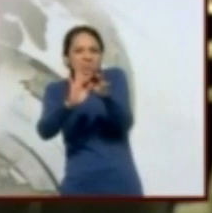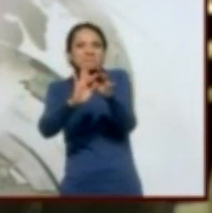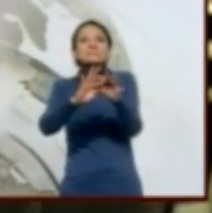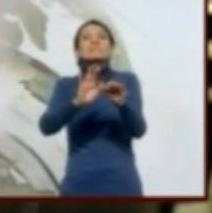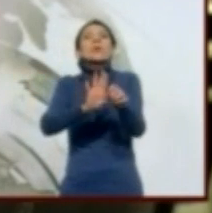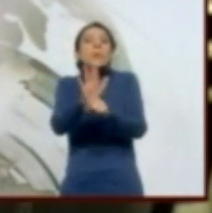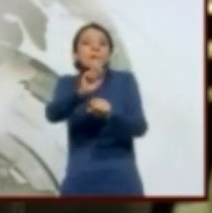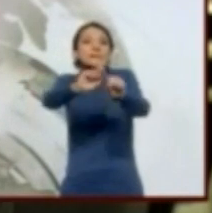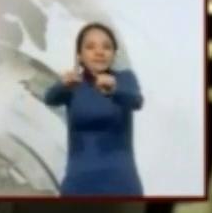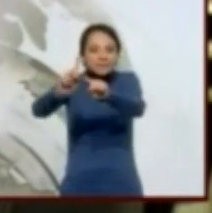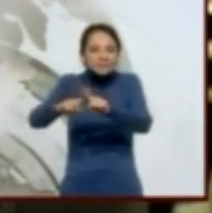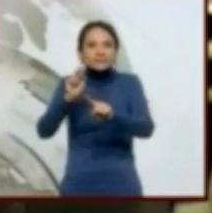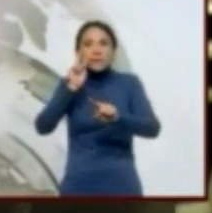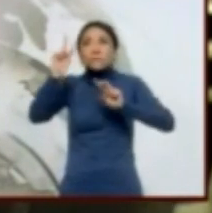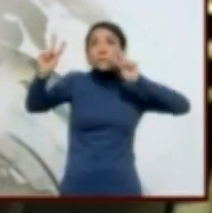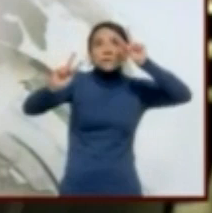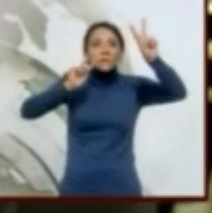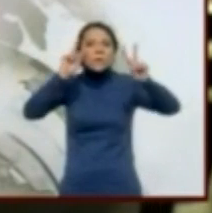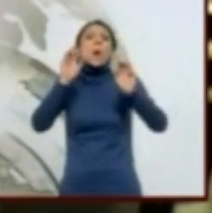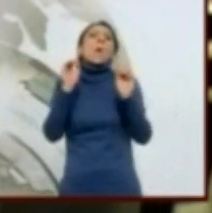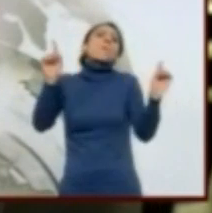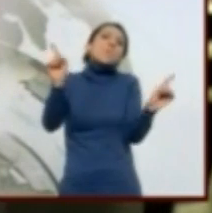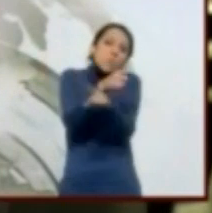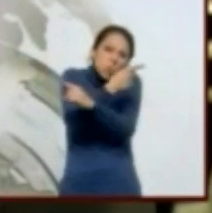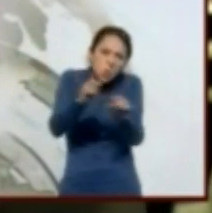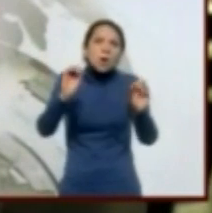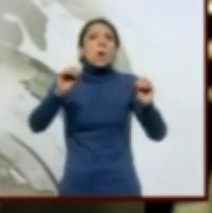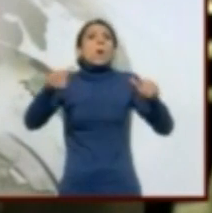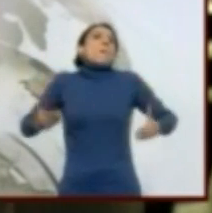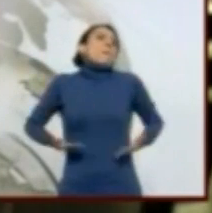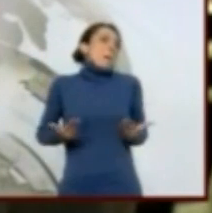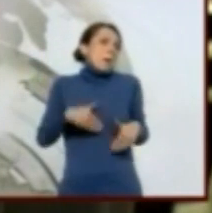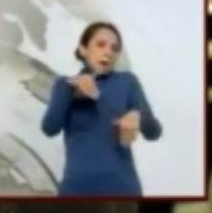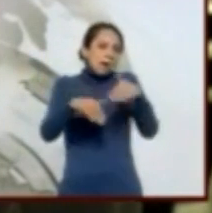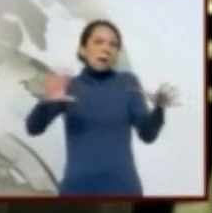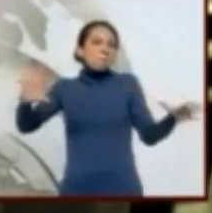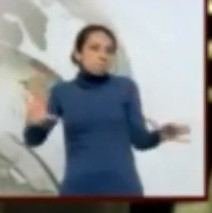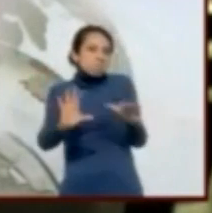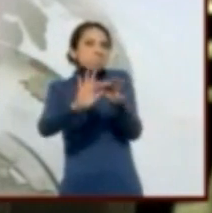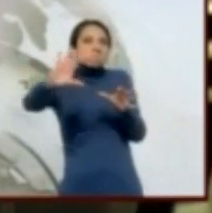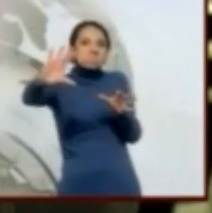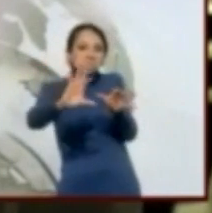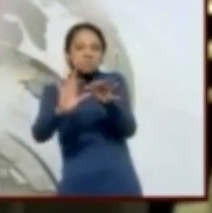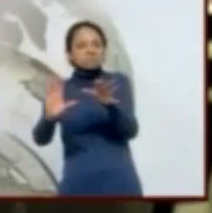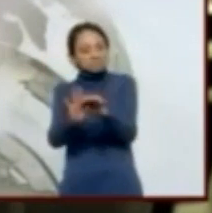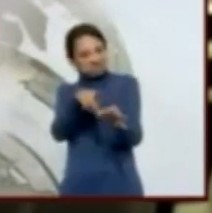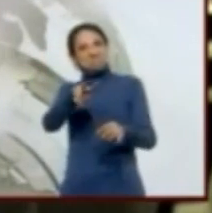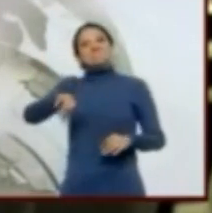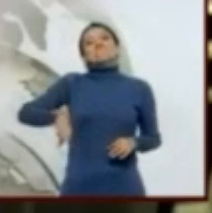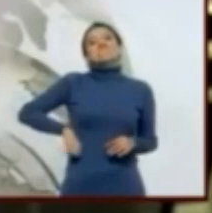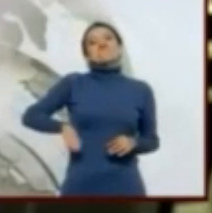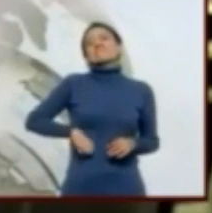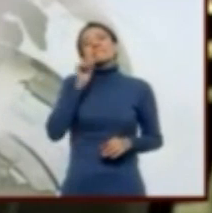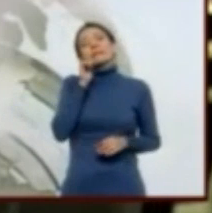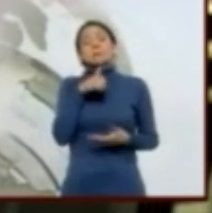mezclan visuales o música o danza. Entonces es una fusión como muy interesante, no es la